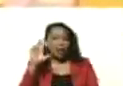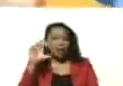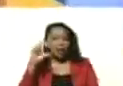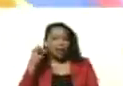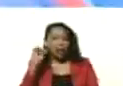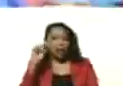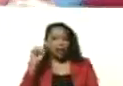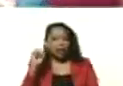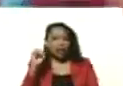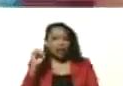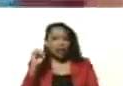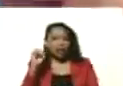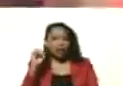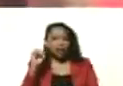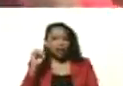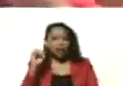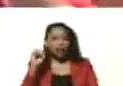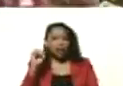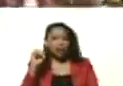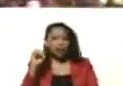Lu